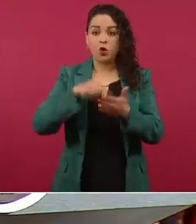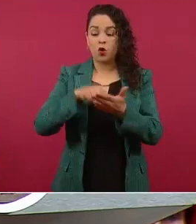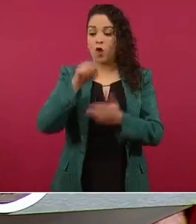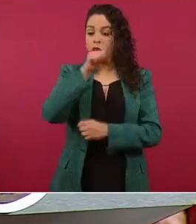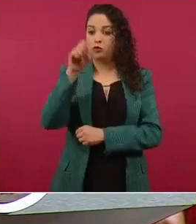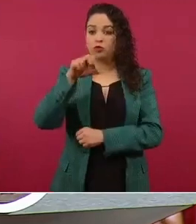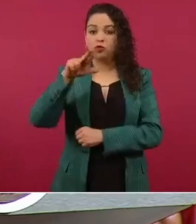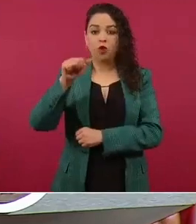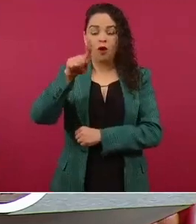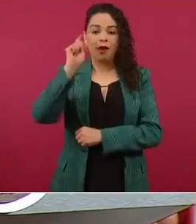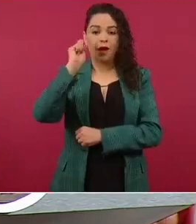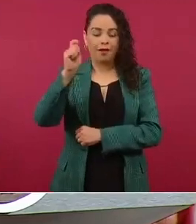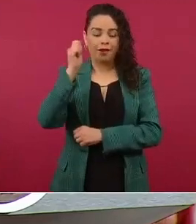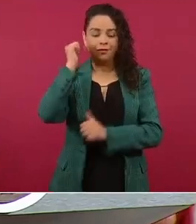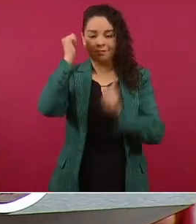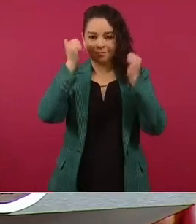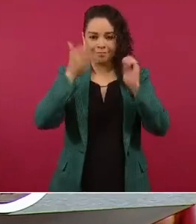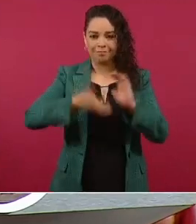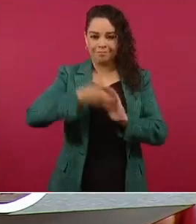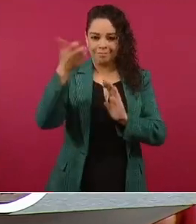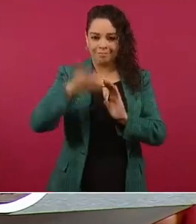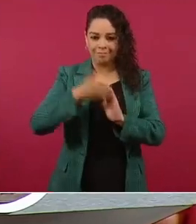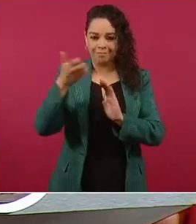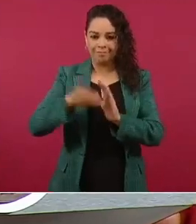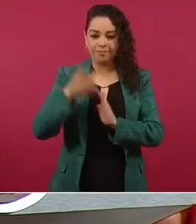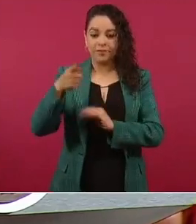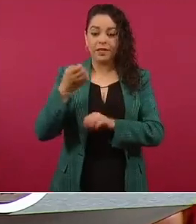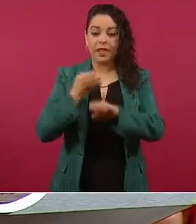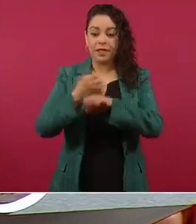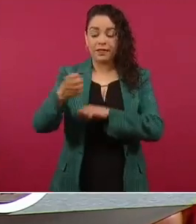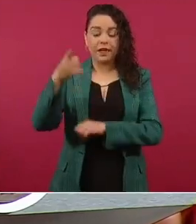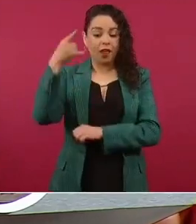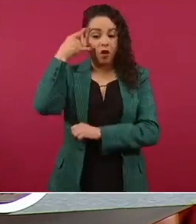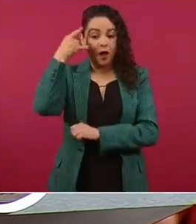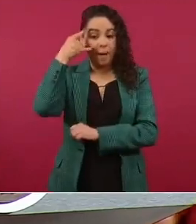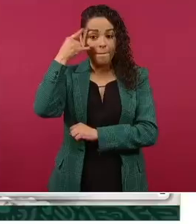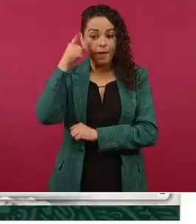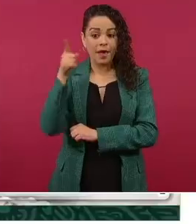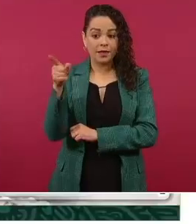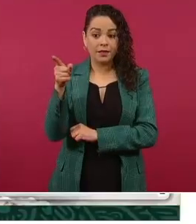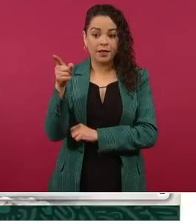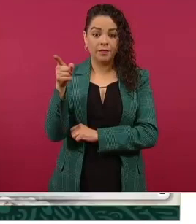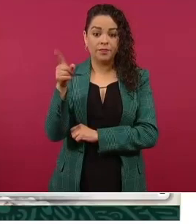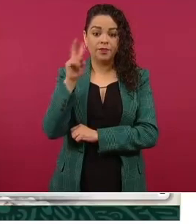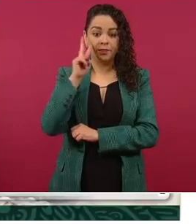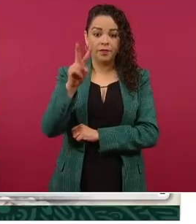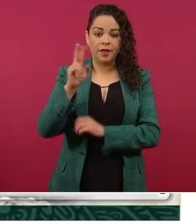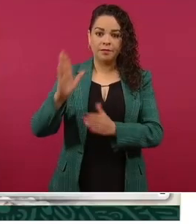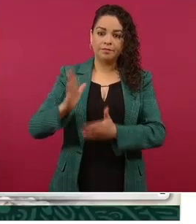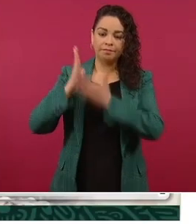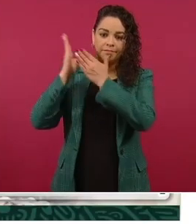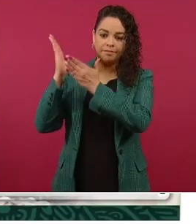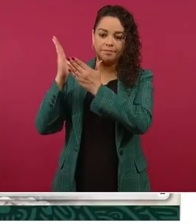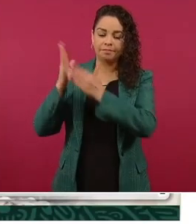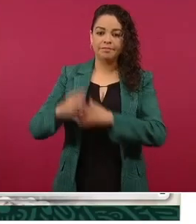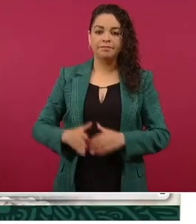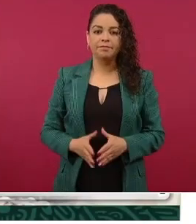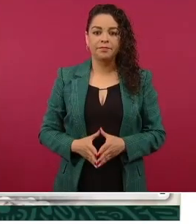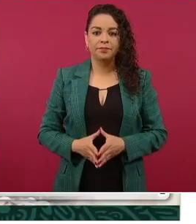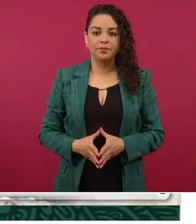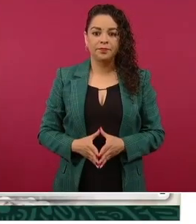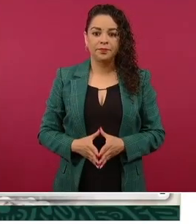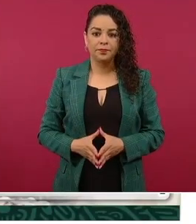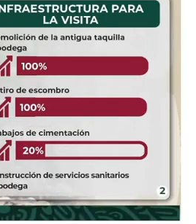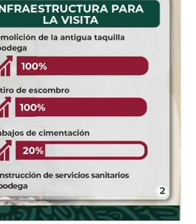siendo atendidas. Una de ellas es Etzná, en el estado de Campeche. Ahí hemos concluido las tareas